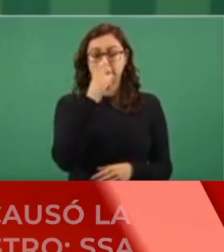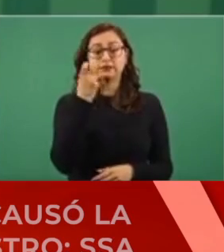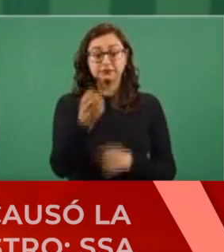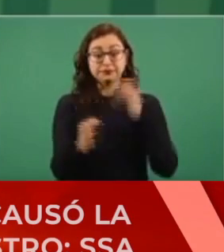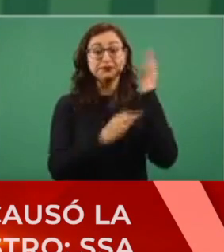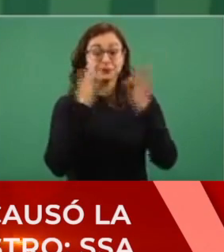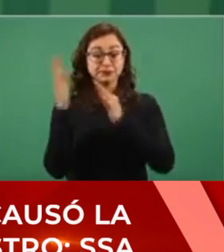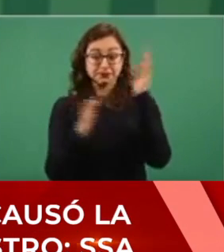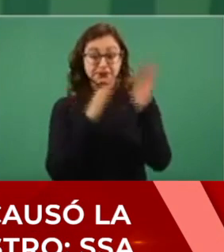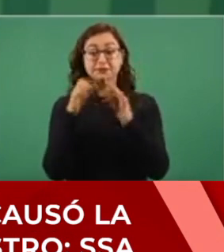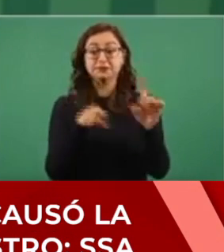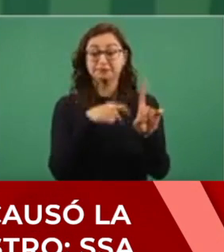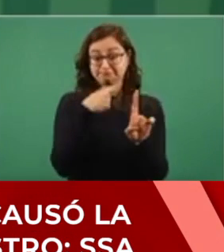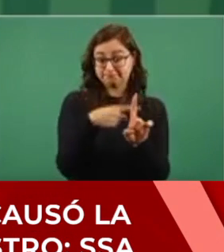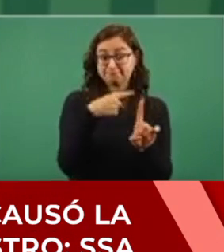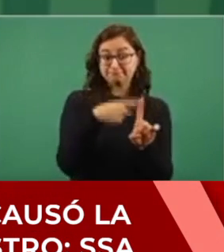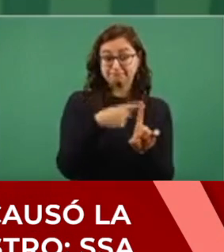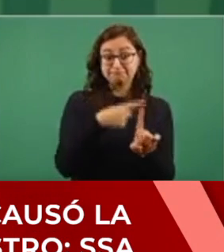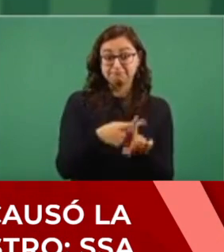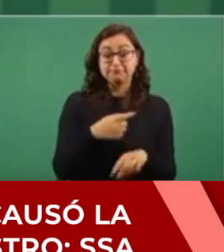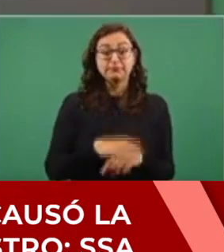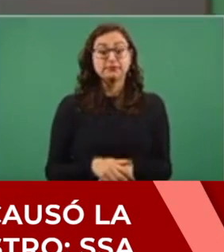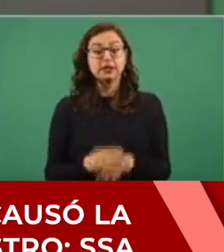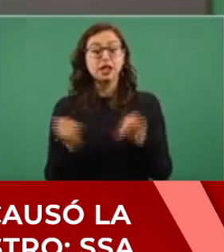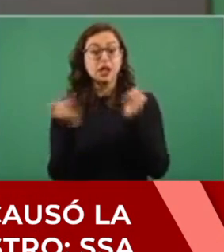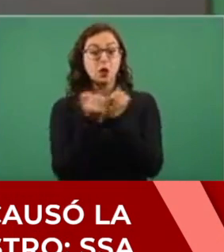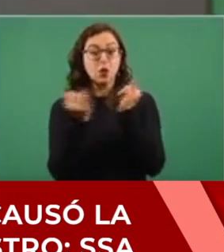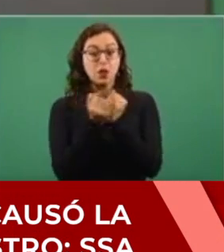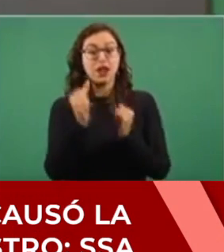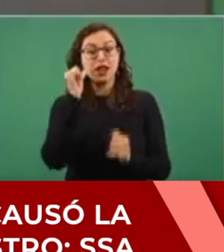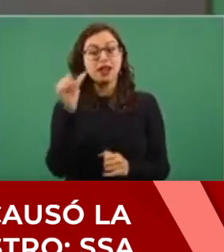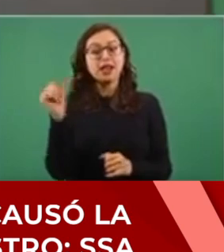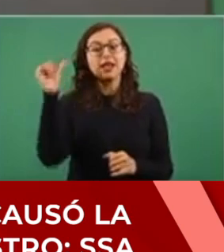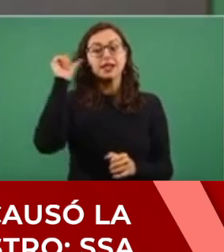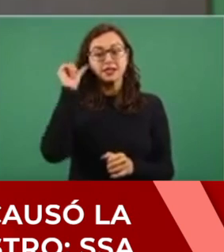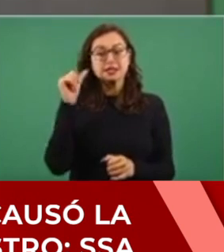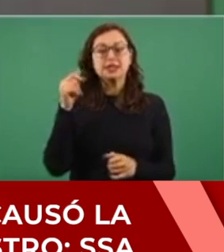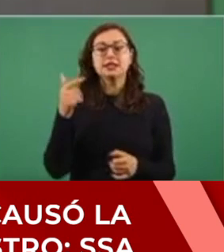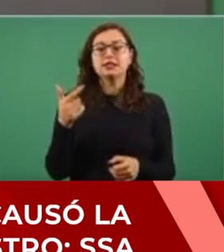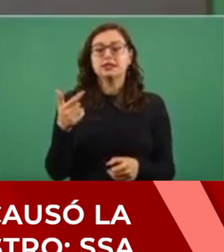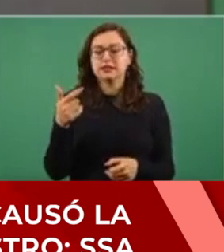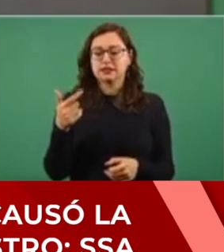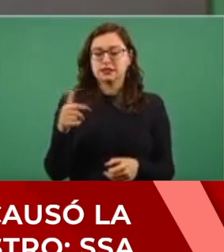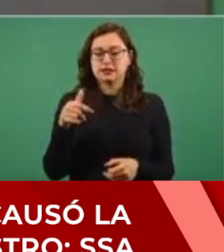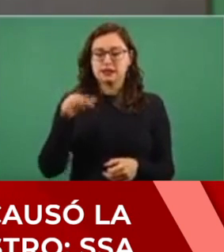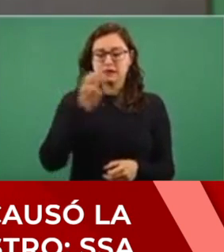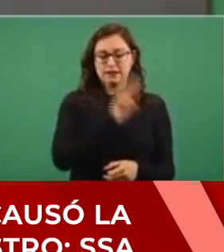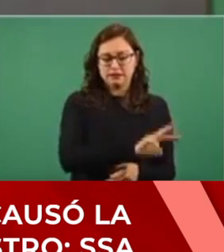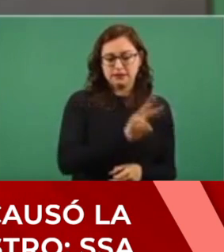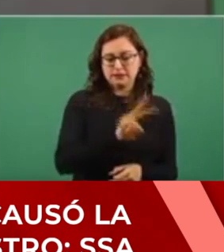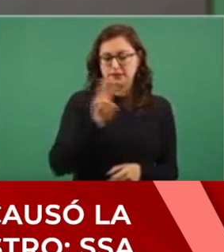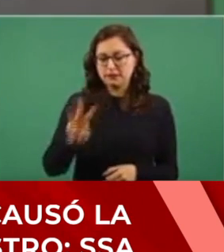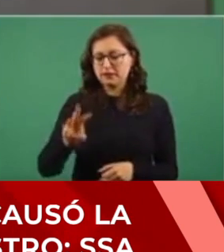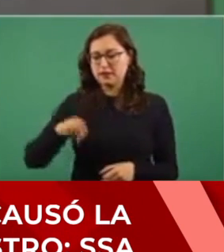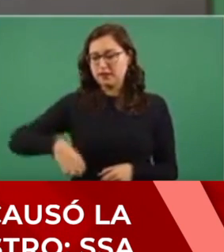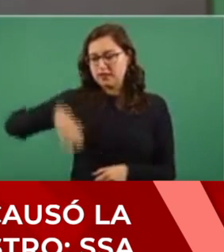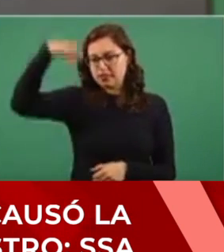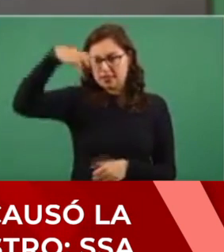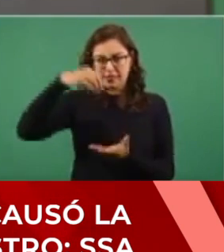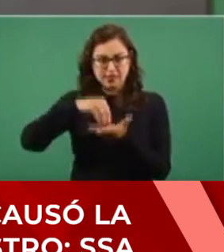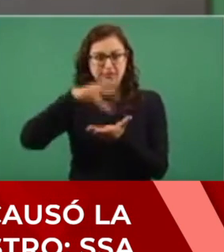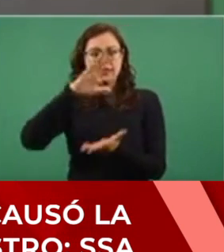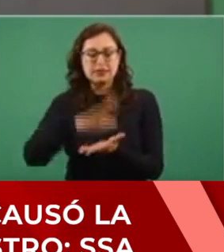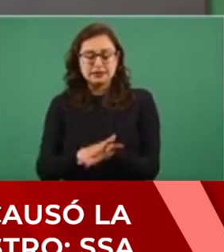También ayer comentábamos aquí, se abrió la plataforma, sabemos que hubo algunas pequeñas inquietudes porque no se